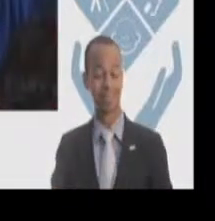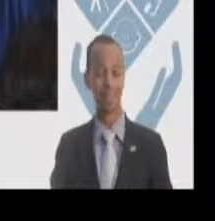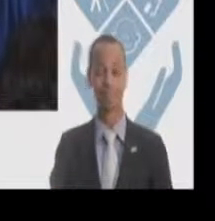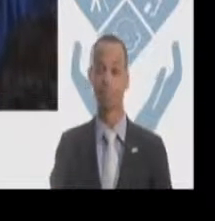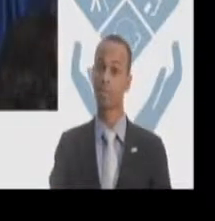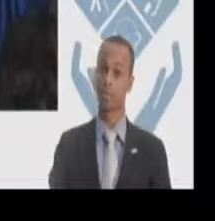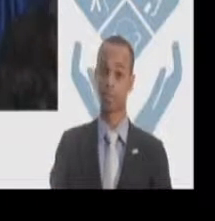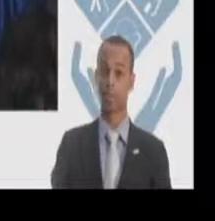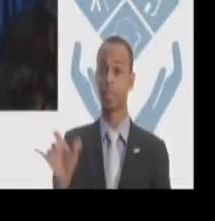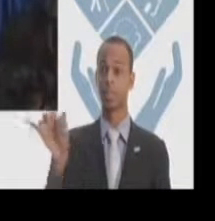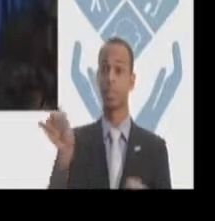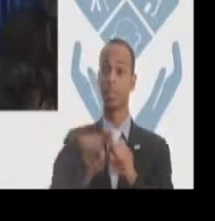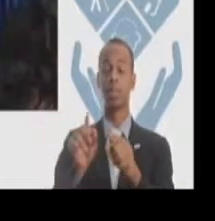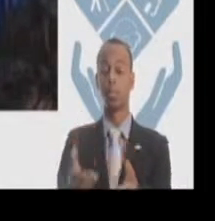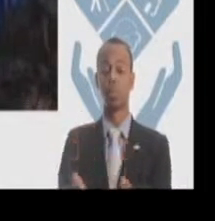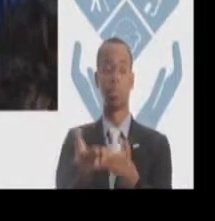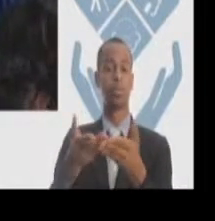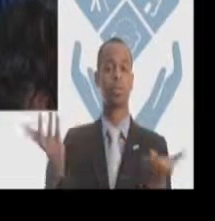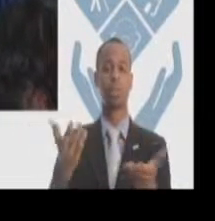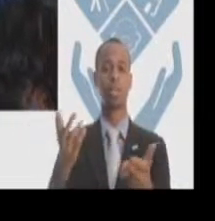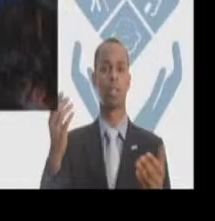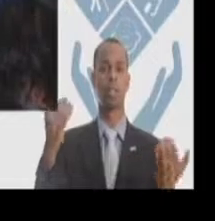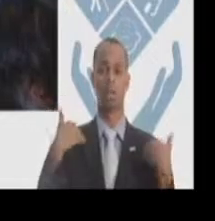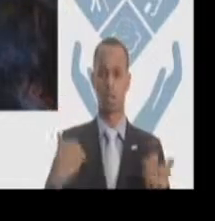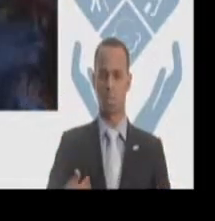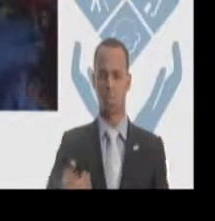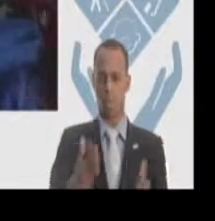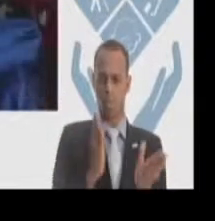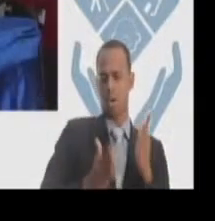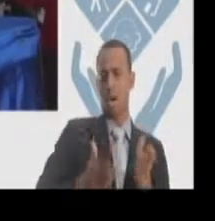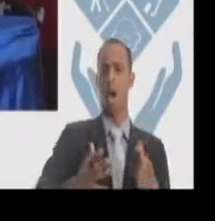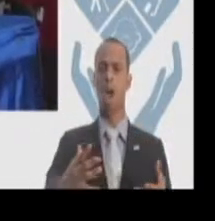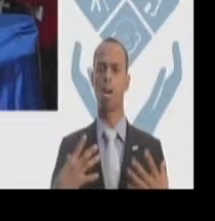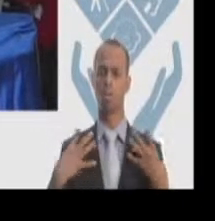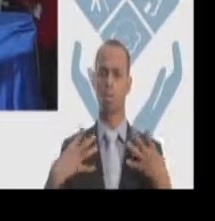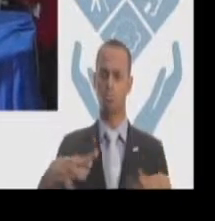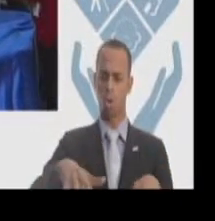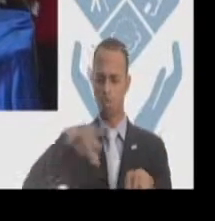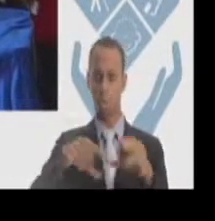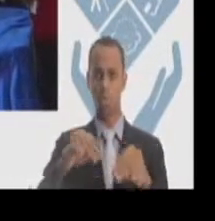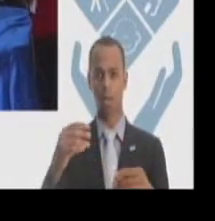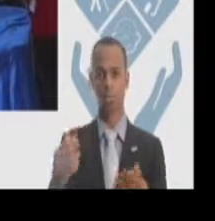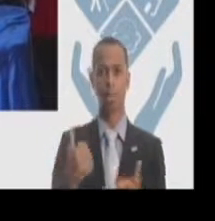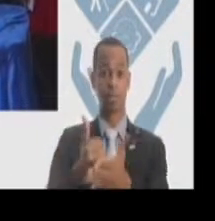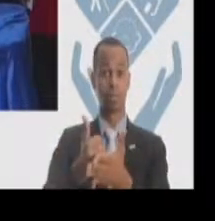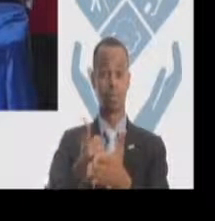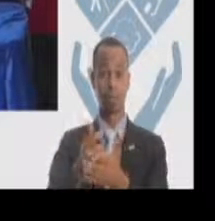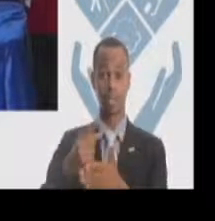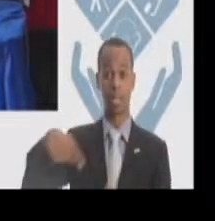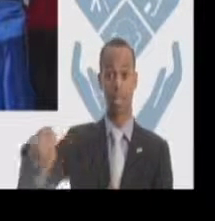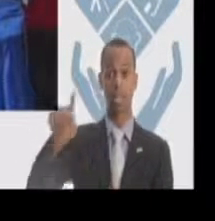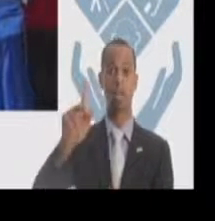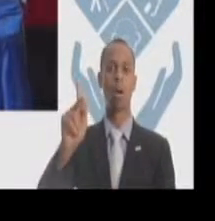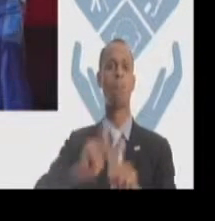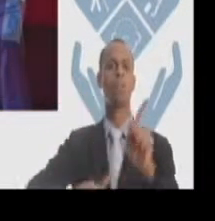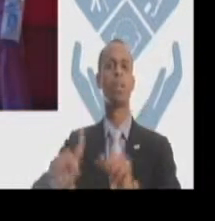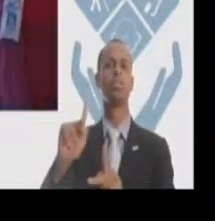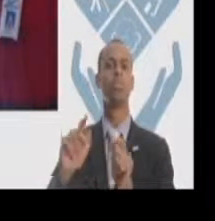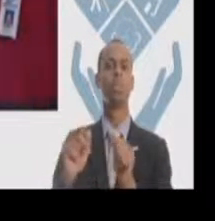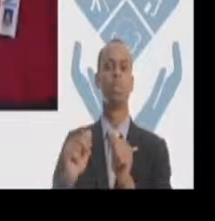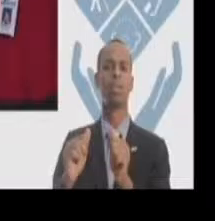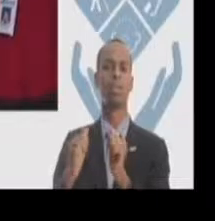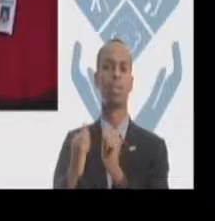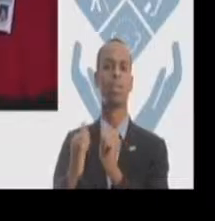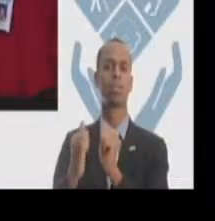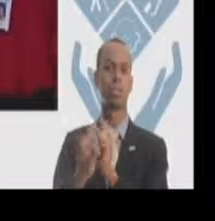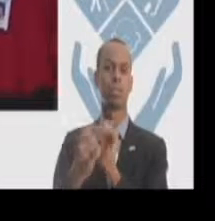adultas mayores van de cruceros y que no se bajan en República Dominicana todavía. Es decir, están descubriendo que hay un potencial de